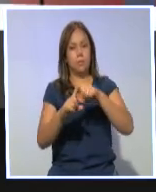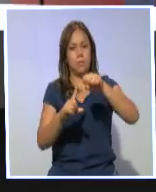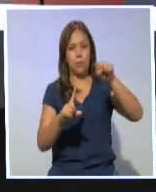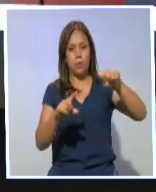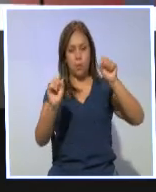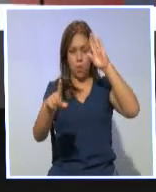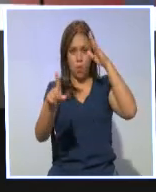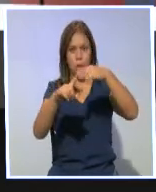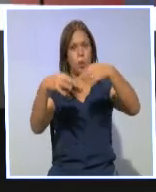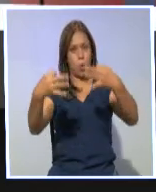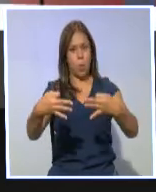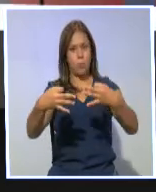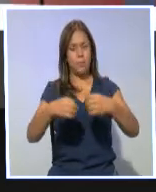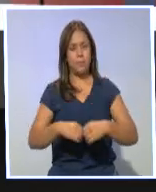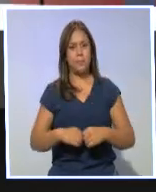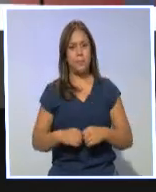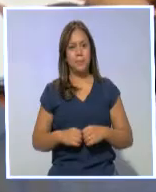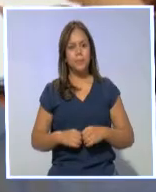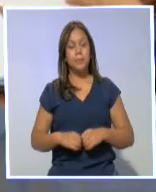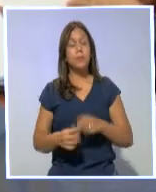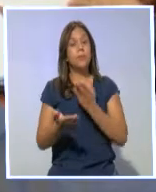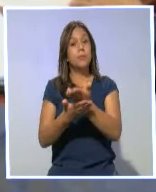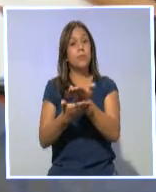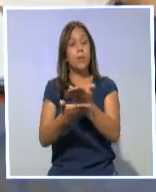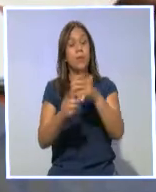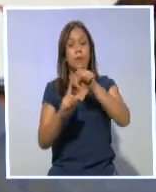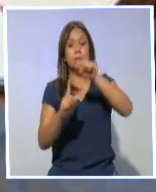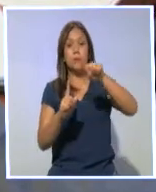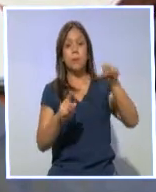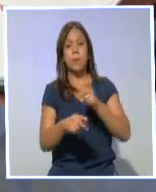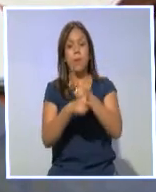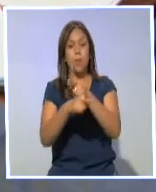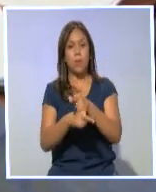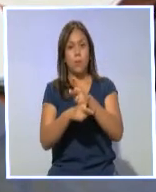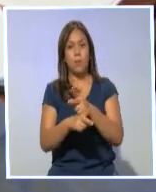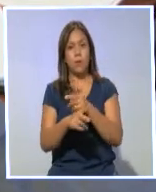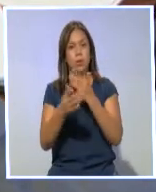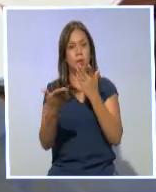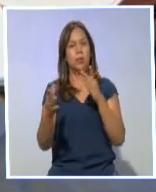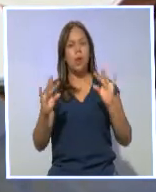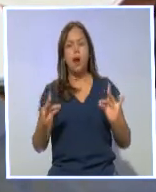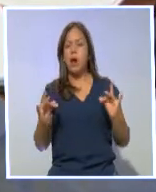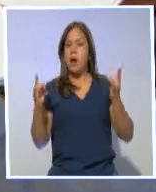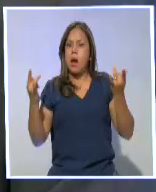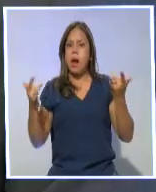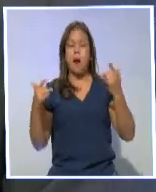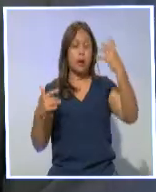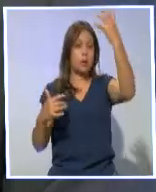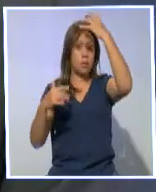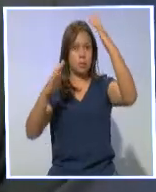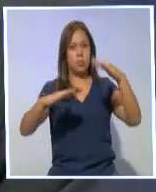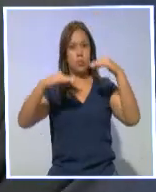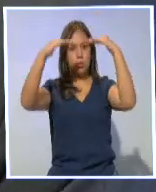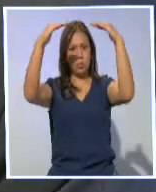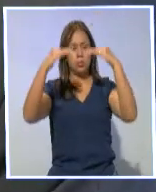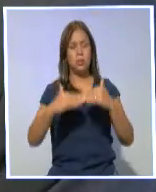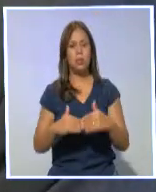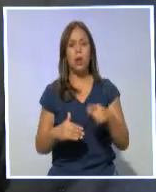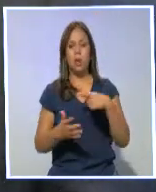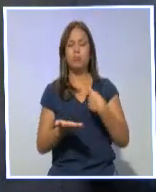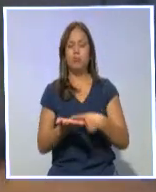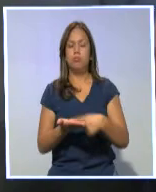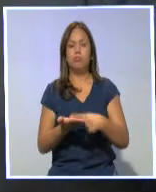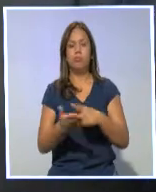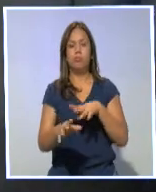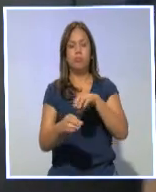fin. La propuesta de un sistema que garantice el aseguramiento de la calidad de la educación superior en el país fue discutida